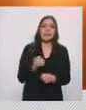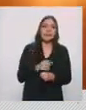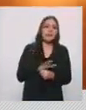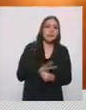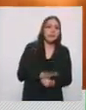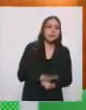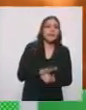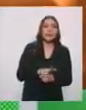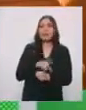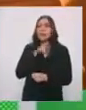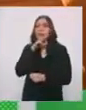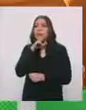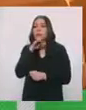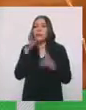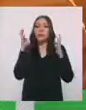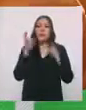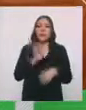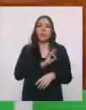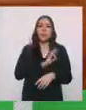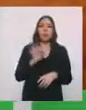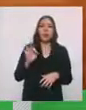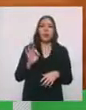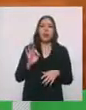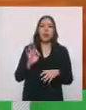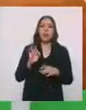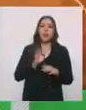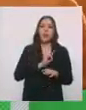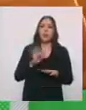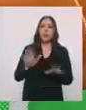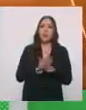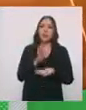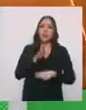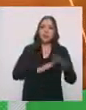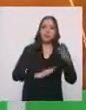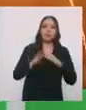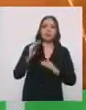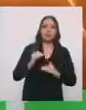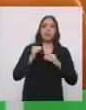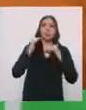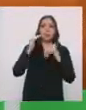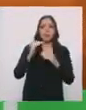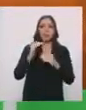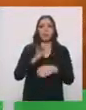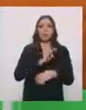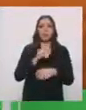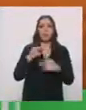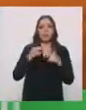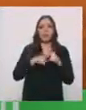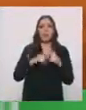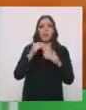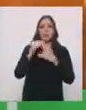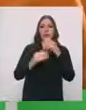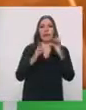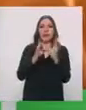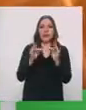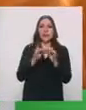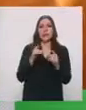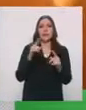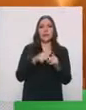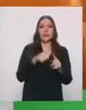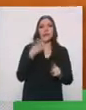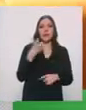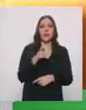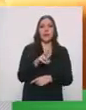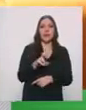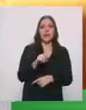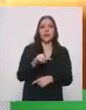tenga desesperados, se puede trascender. Me encantó esa palabra que utilizaste, Alejandra, y empieza desde ese sentido, ¿no? Entonces, la resiliencia viene a romper la